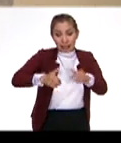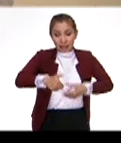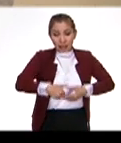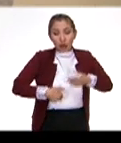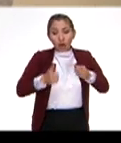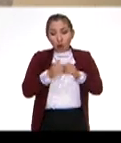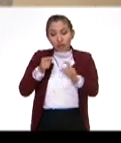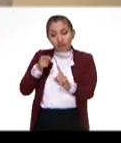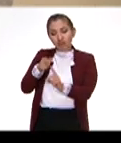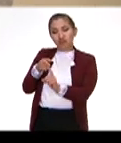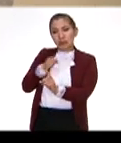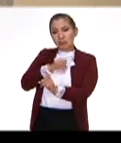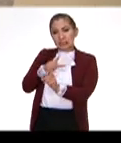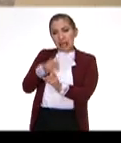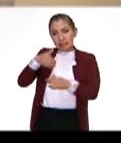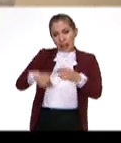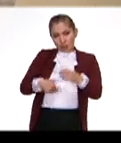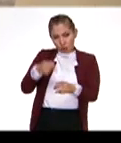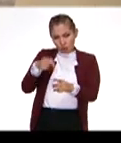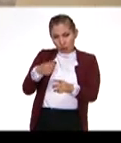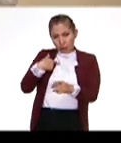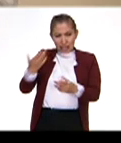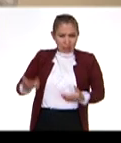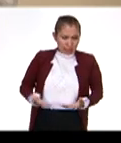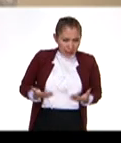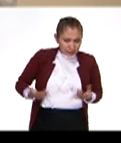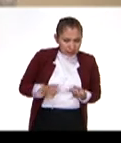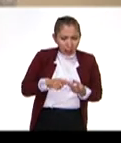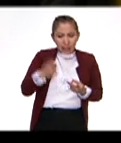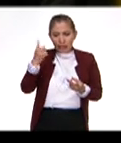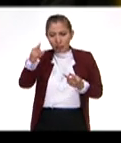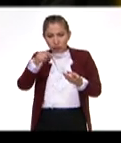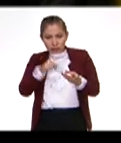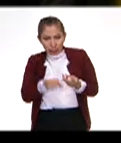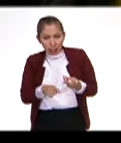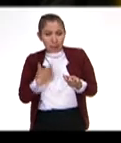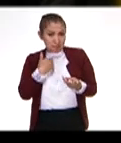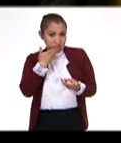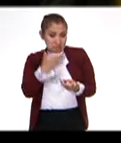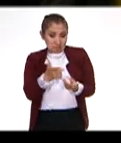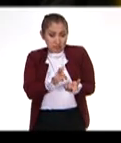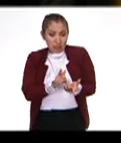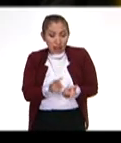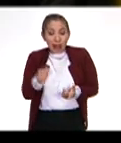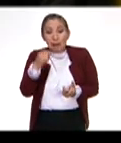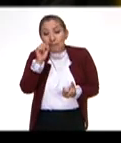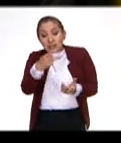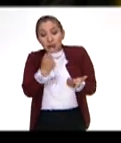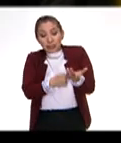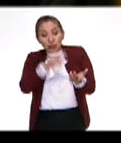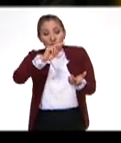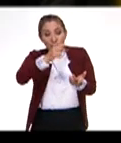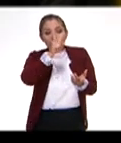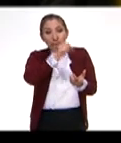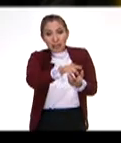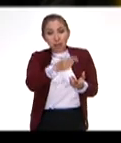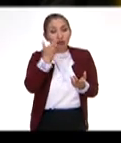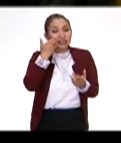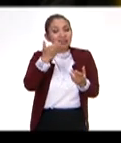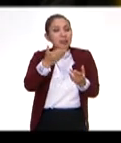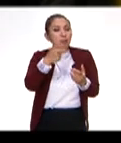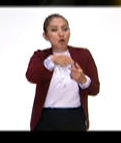con especialidad en teatro, con especialidad en danza, con especialidad en música. Somos privilegiados. La misma universidad tiene sus